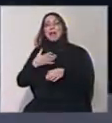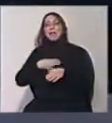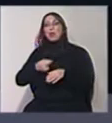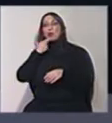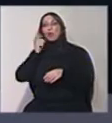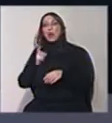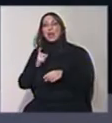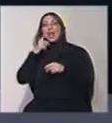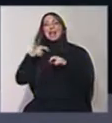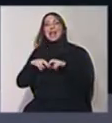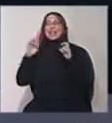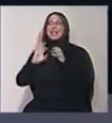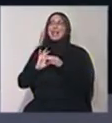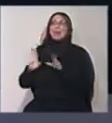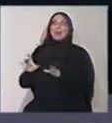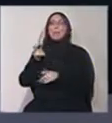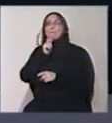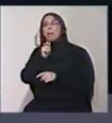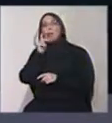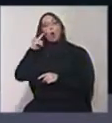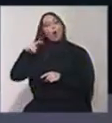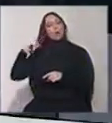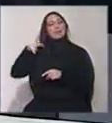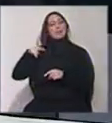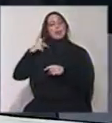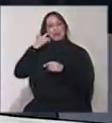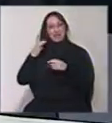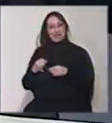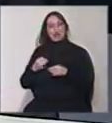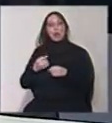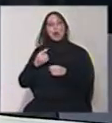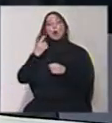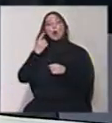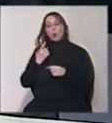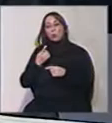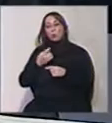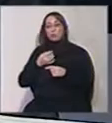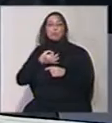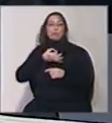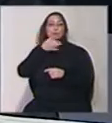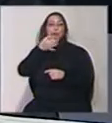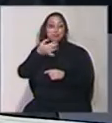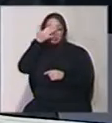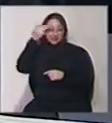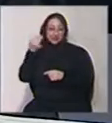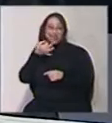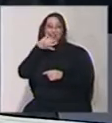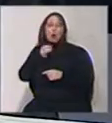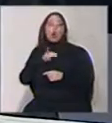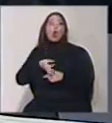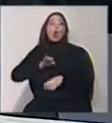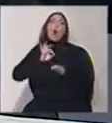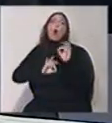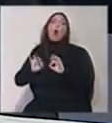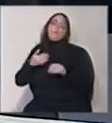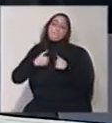un analista independiente, o de un periodista, o de un observador de la realidad. Es una confesión o una declaración, a mi